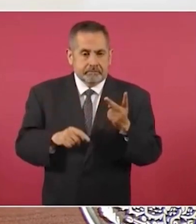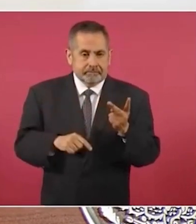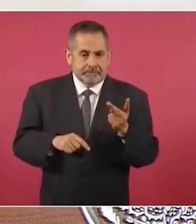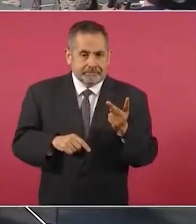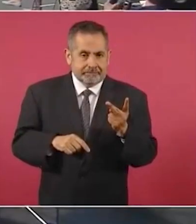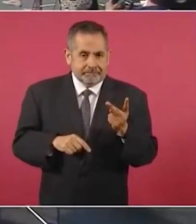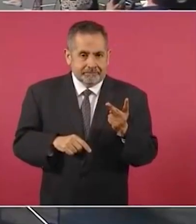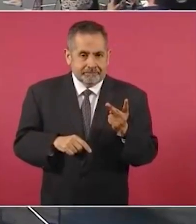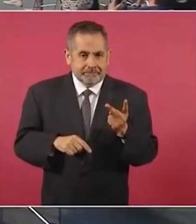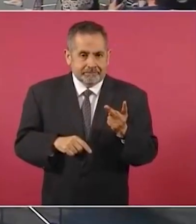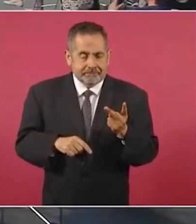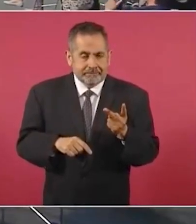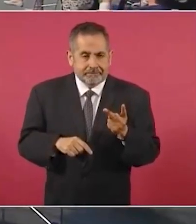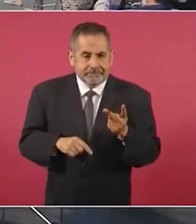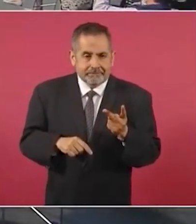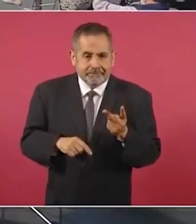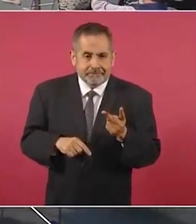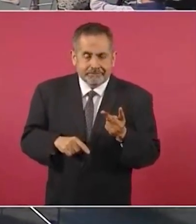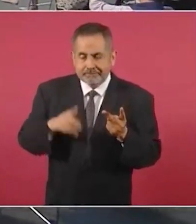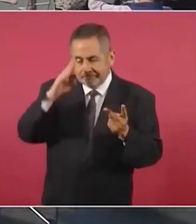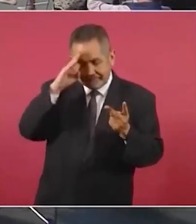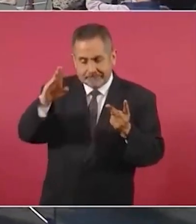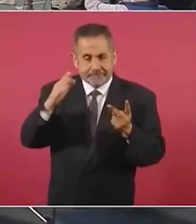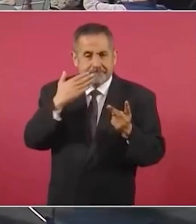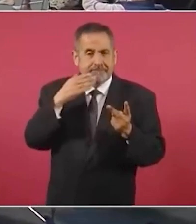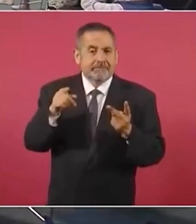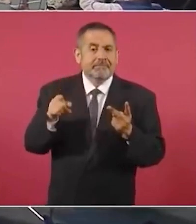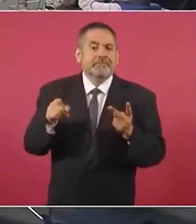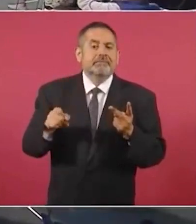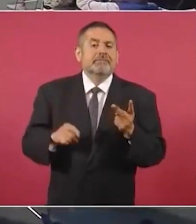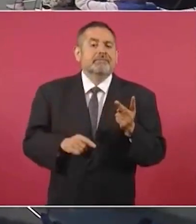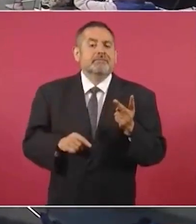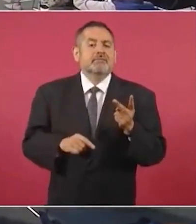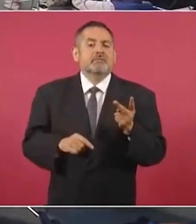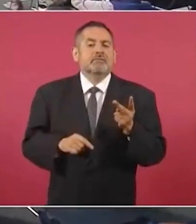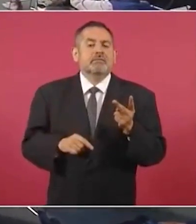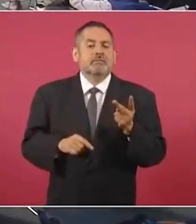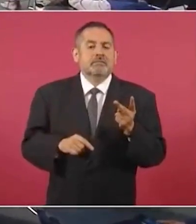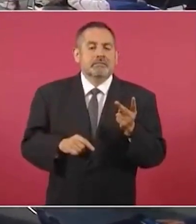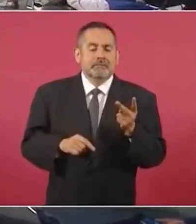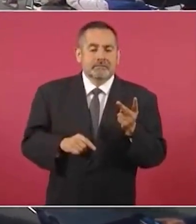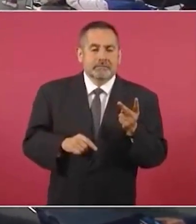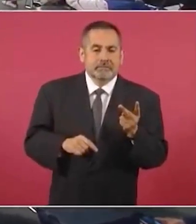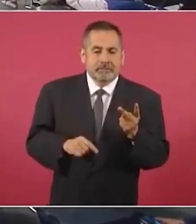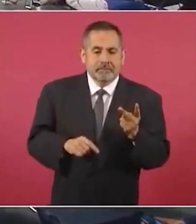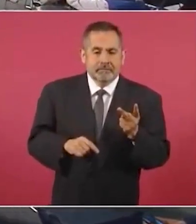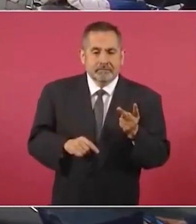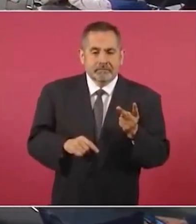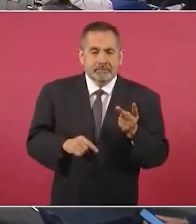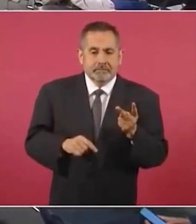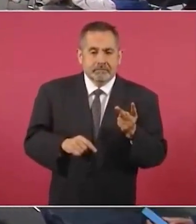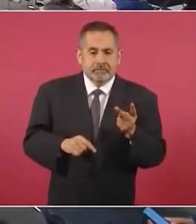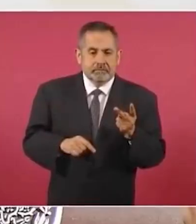no, no, es un señor… sí, sí, sí,